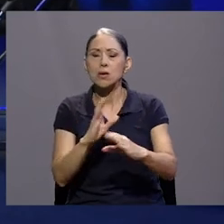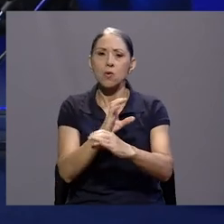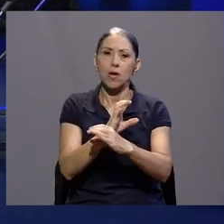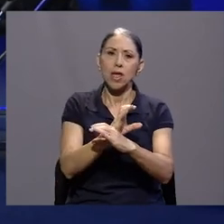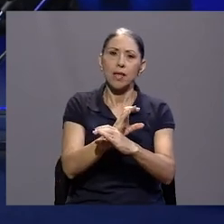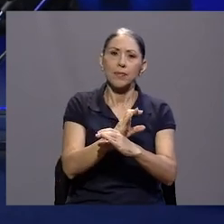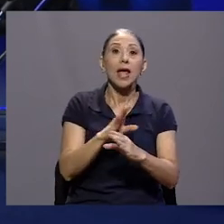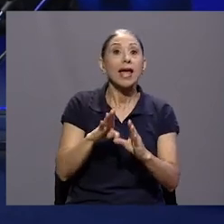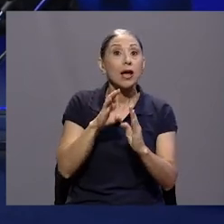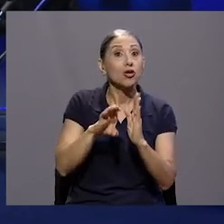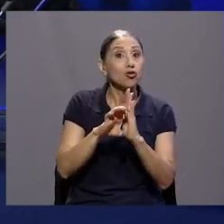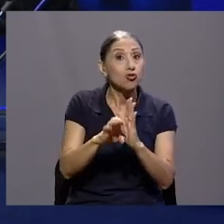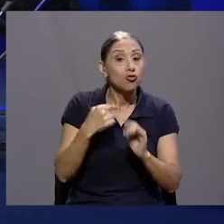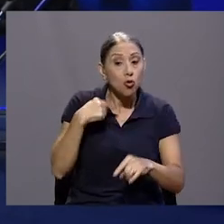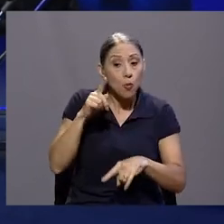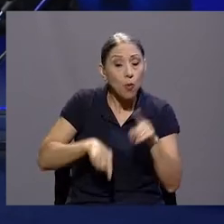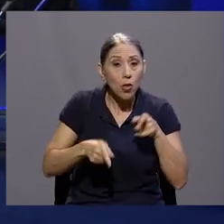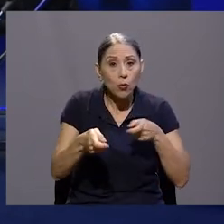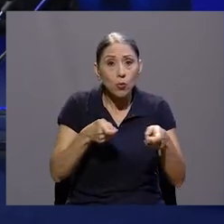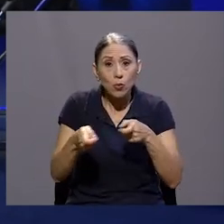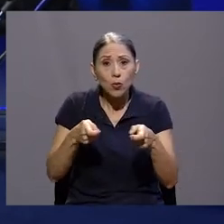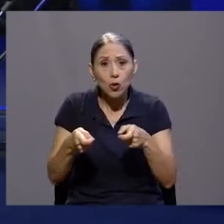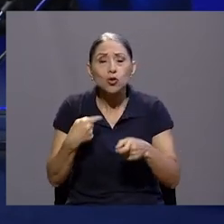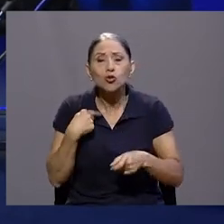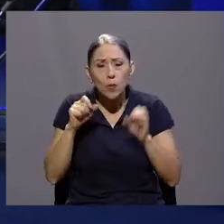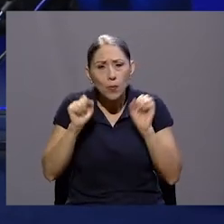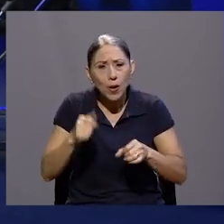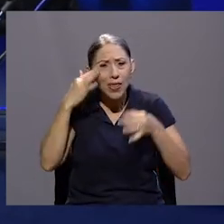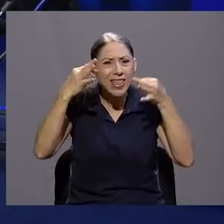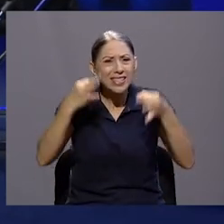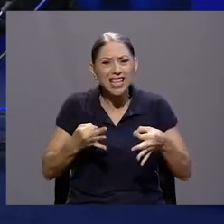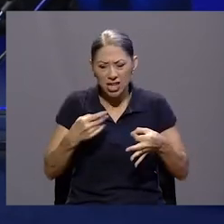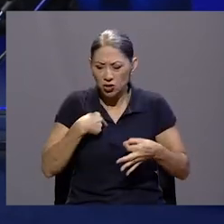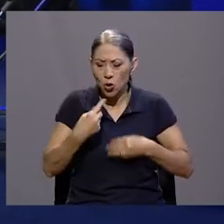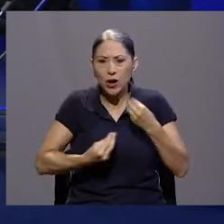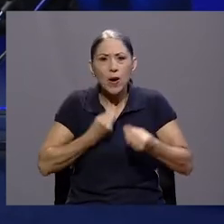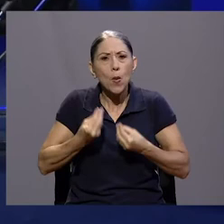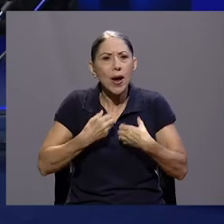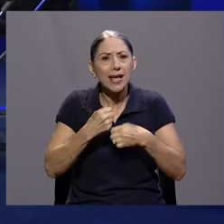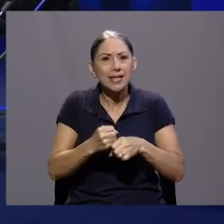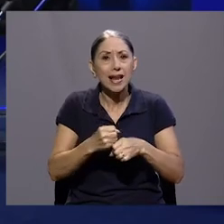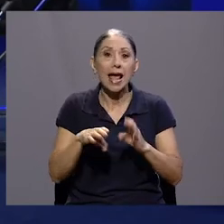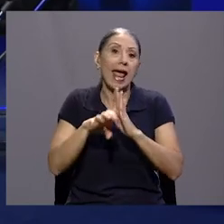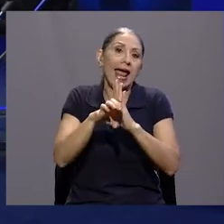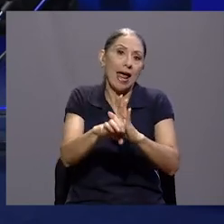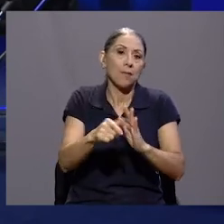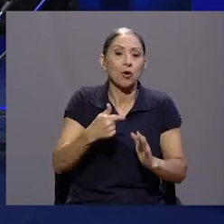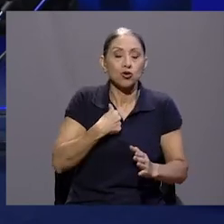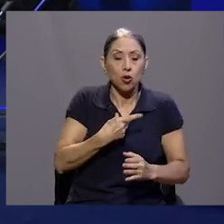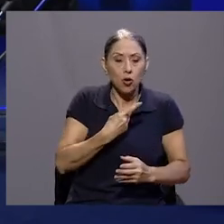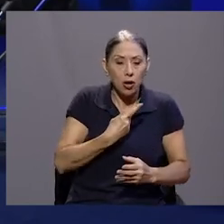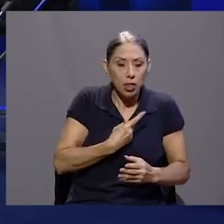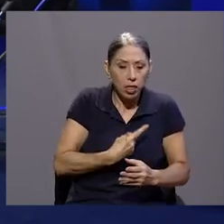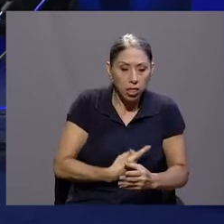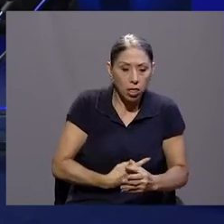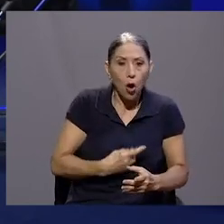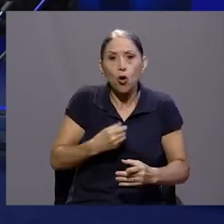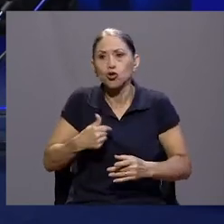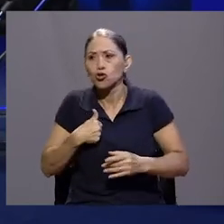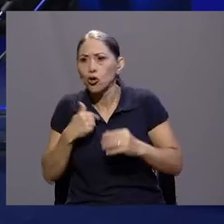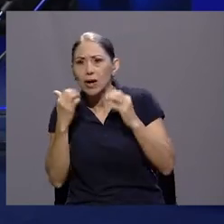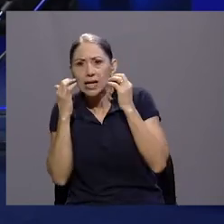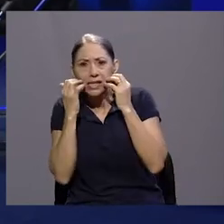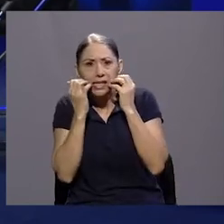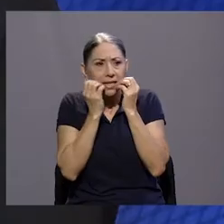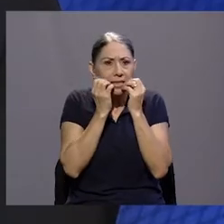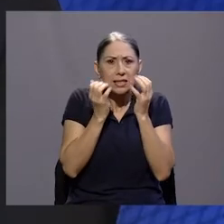manos lo único que yo puedo hacer es decidir la manera en que voy a actuar claramente cuando ya tengo una situación de salud mental llámese depresión ansiedad necesita un